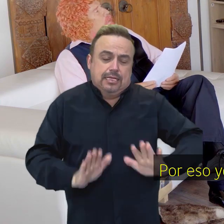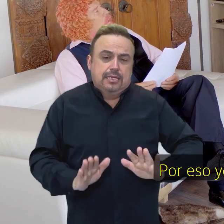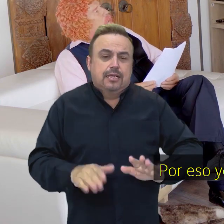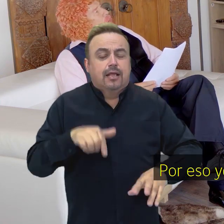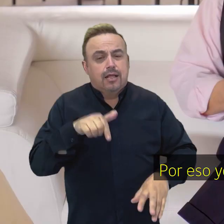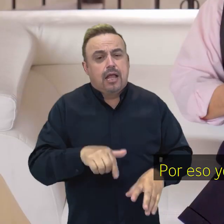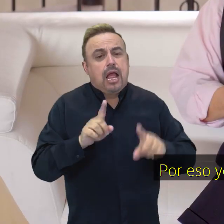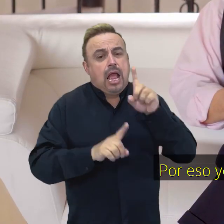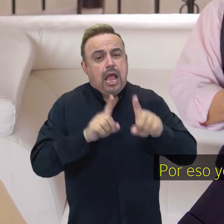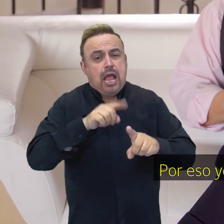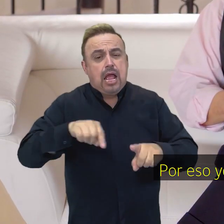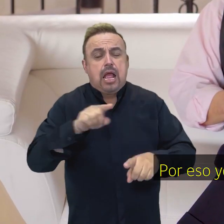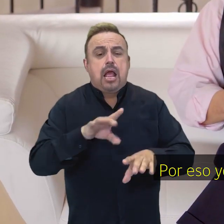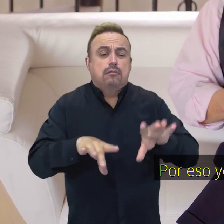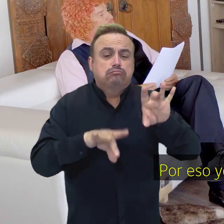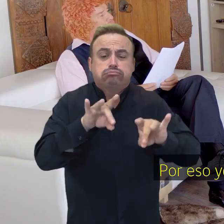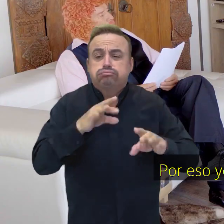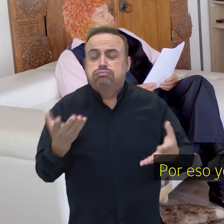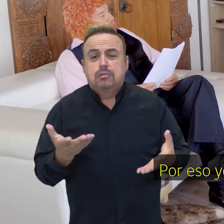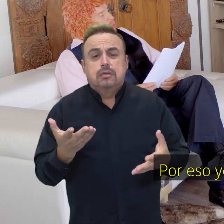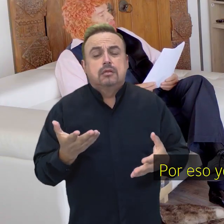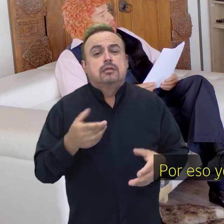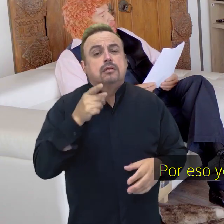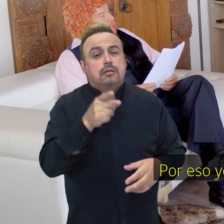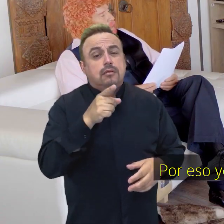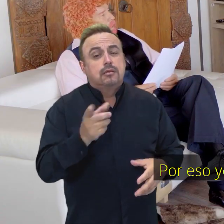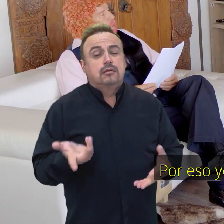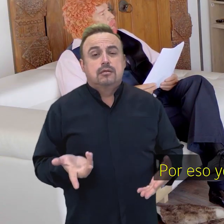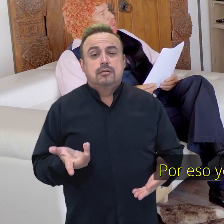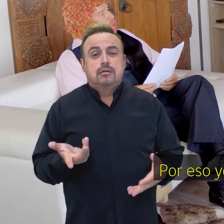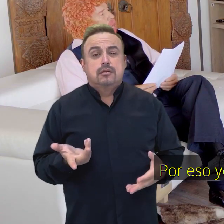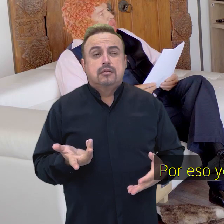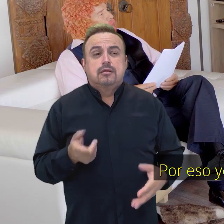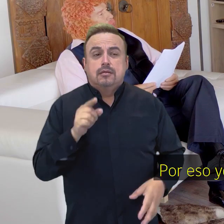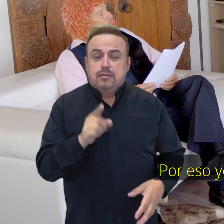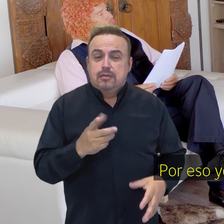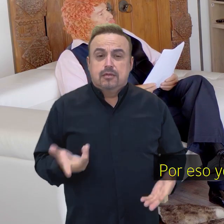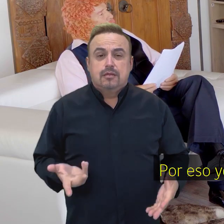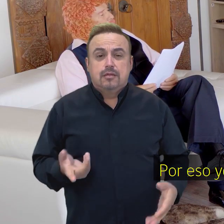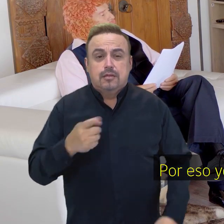se encargue alguna jaca en Nativa. Si usted tiene giro,